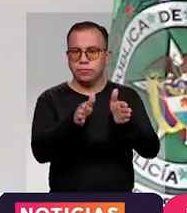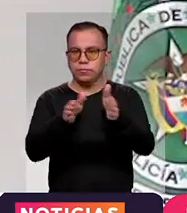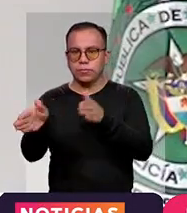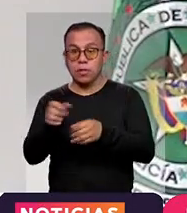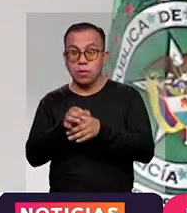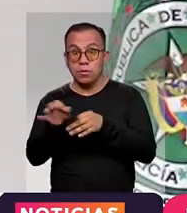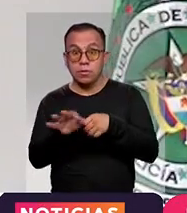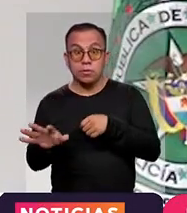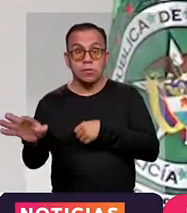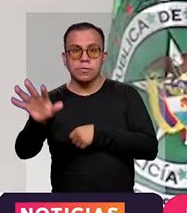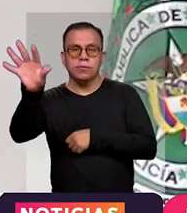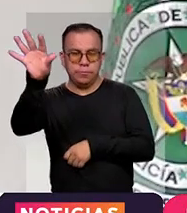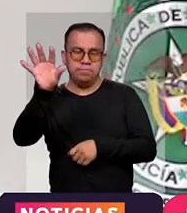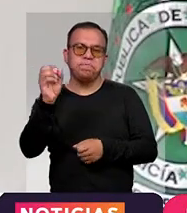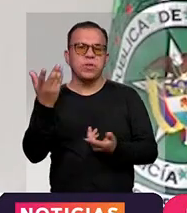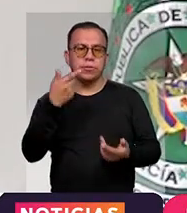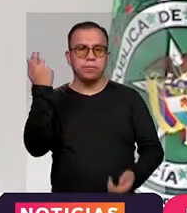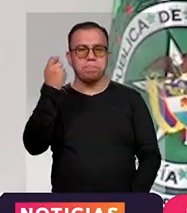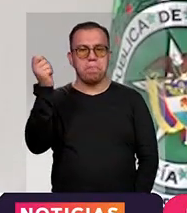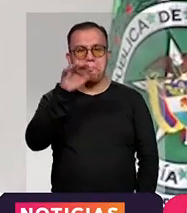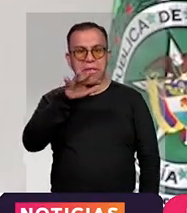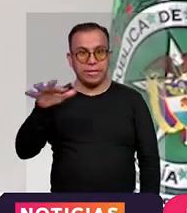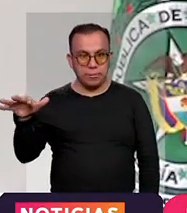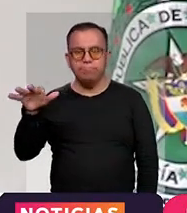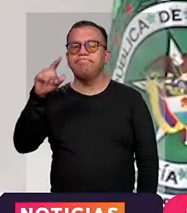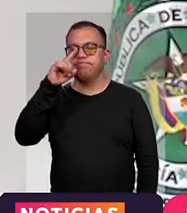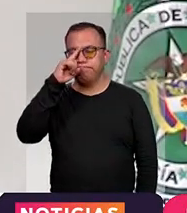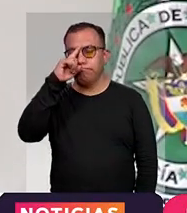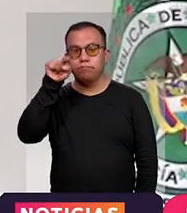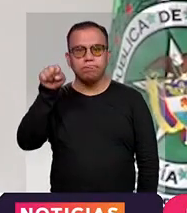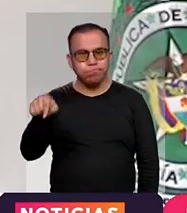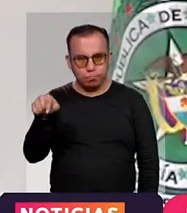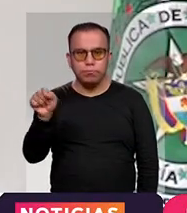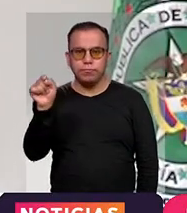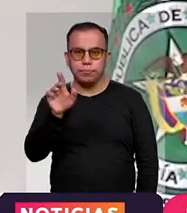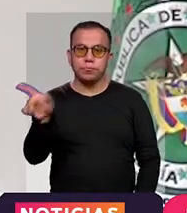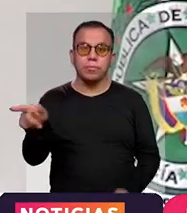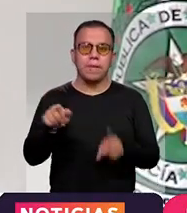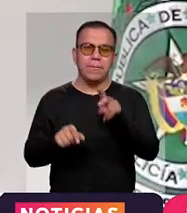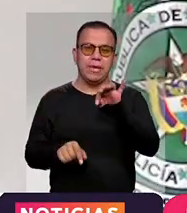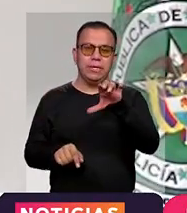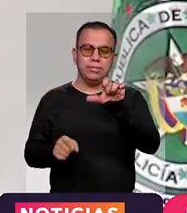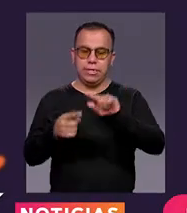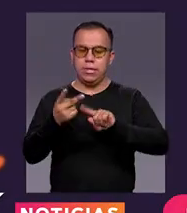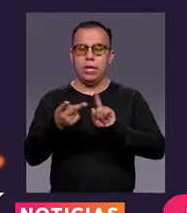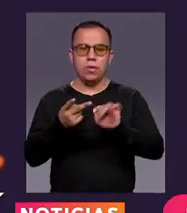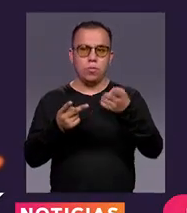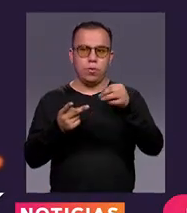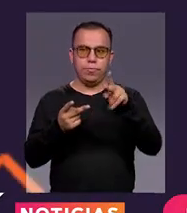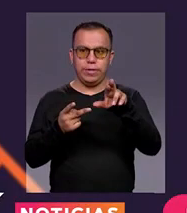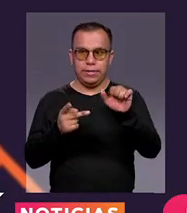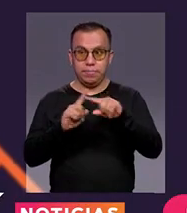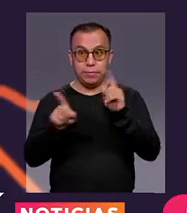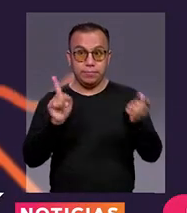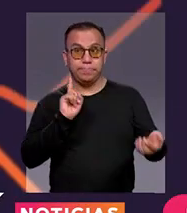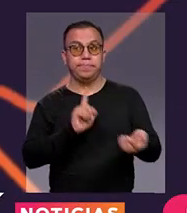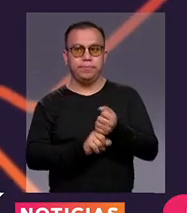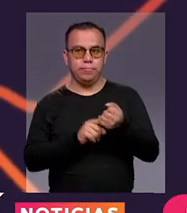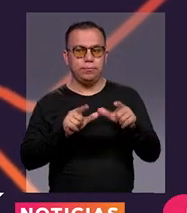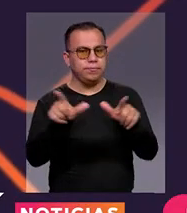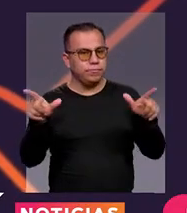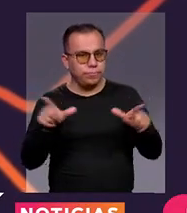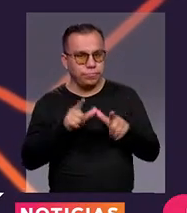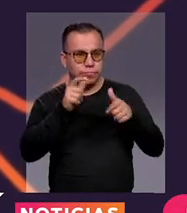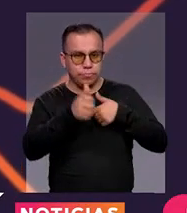rural hacia el departamento del meta y de allí hacia el vichada y el guaviare para descubrir este lugar